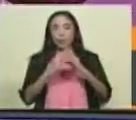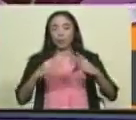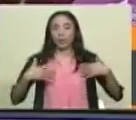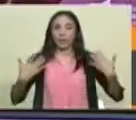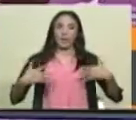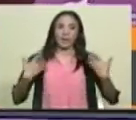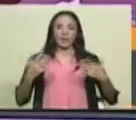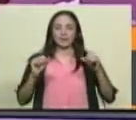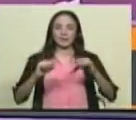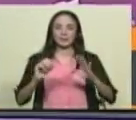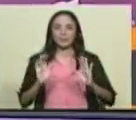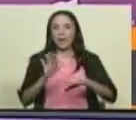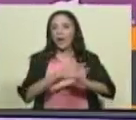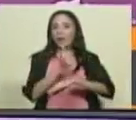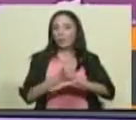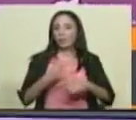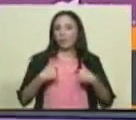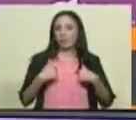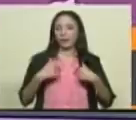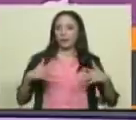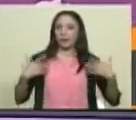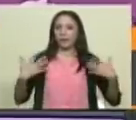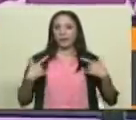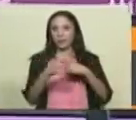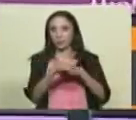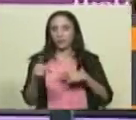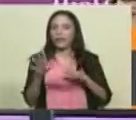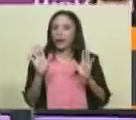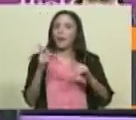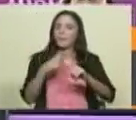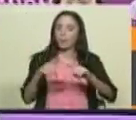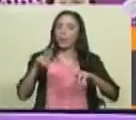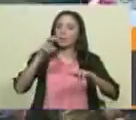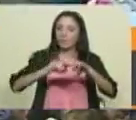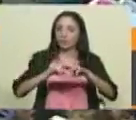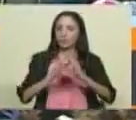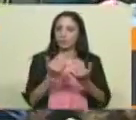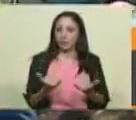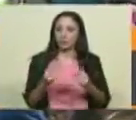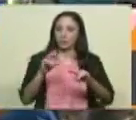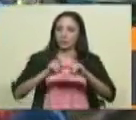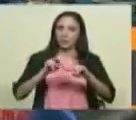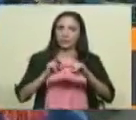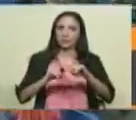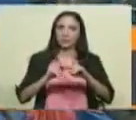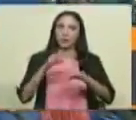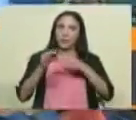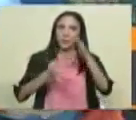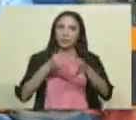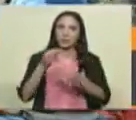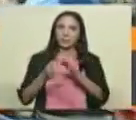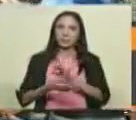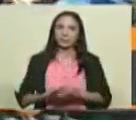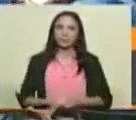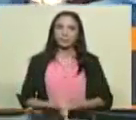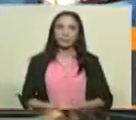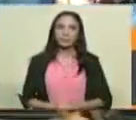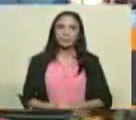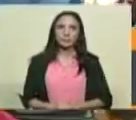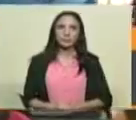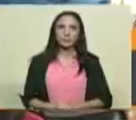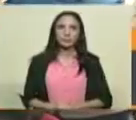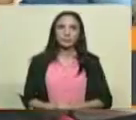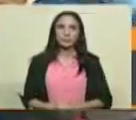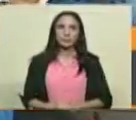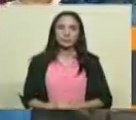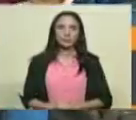Pero es válido, ¿verdad? Vamos a sentarnos un momentico. Porque yo quiero explicar bien esto. Si me consiguen la tabla de hogares de la patria,